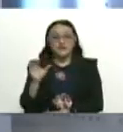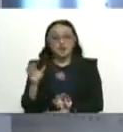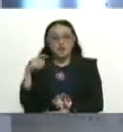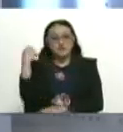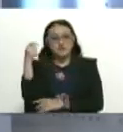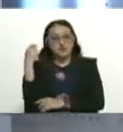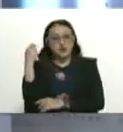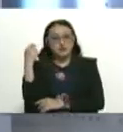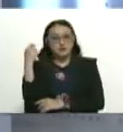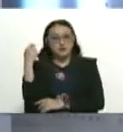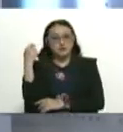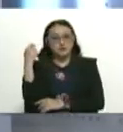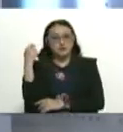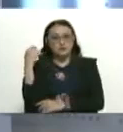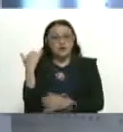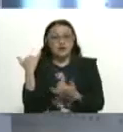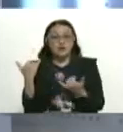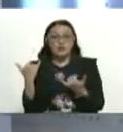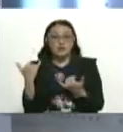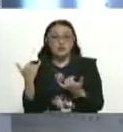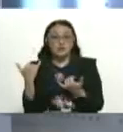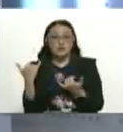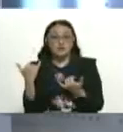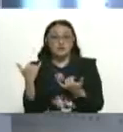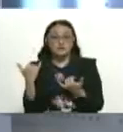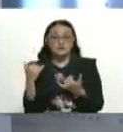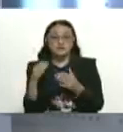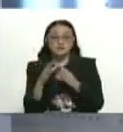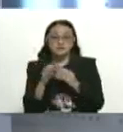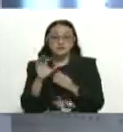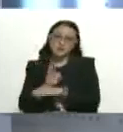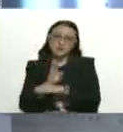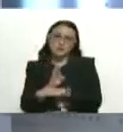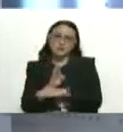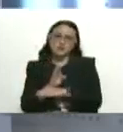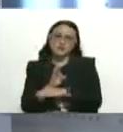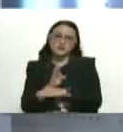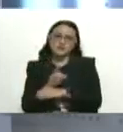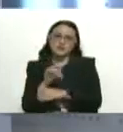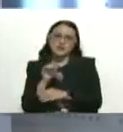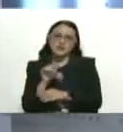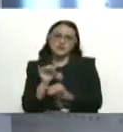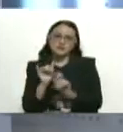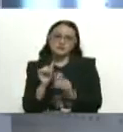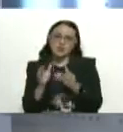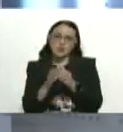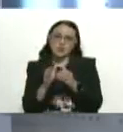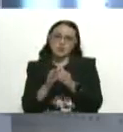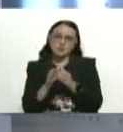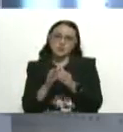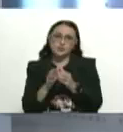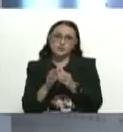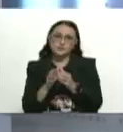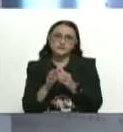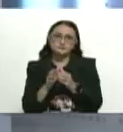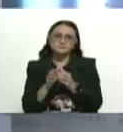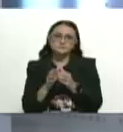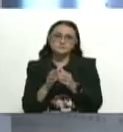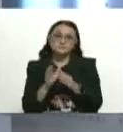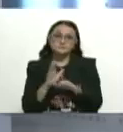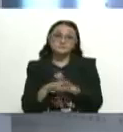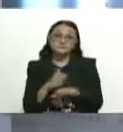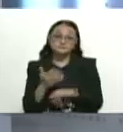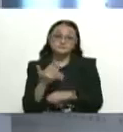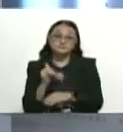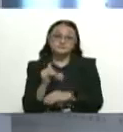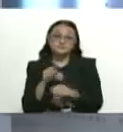Ahora, por supuesto, debemos llevar todo a la región central. Guarniciones en todas estas grandes ciudades, porque está